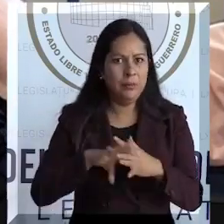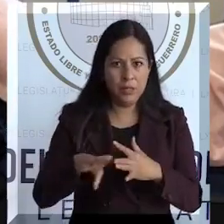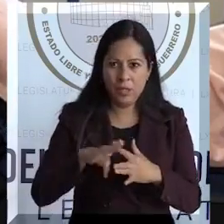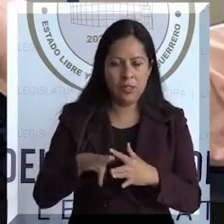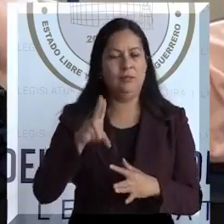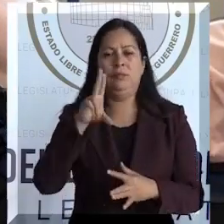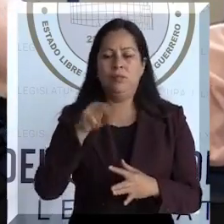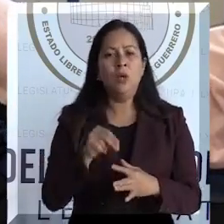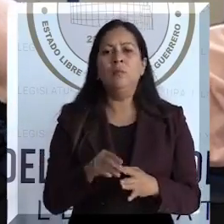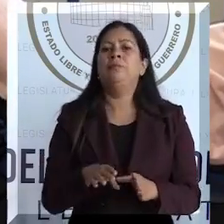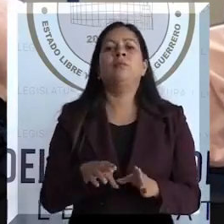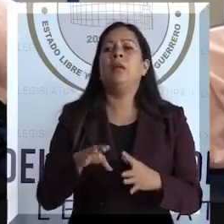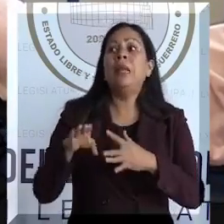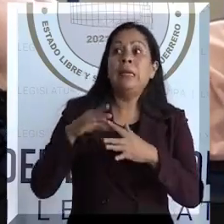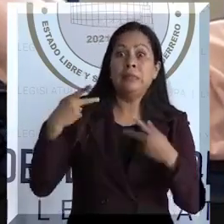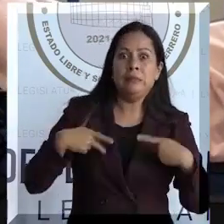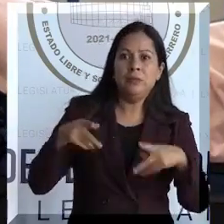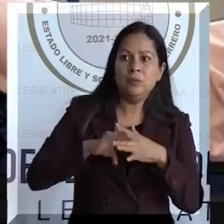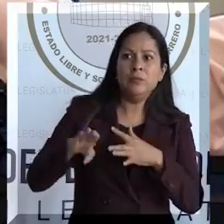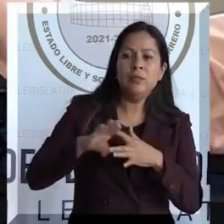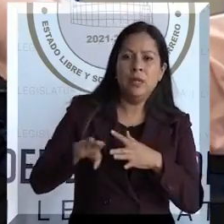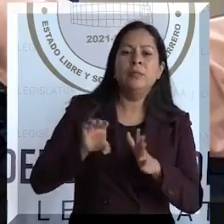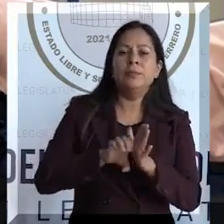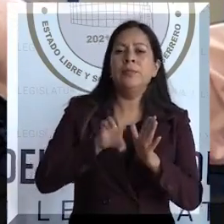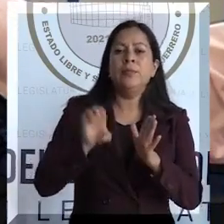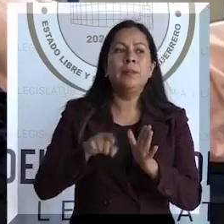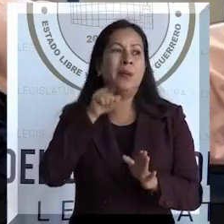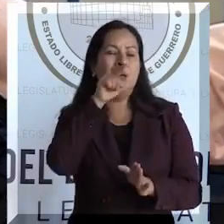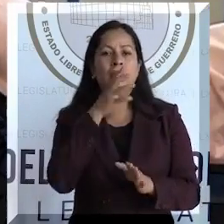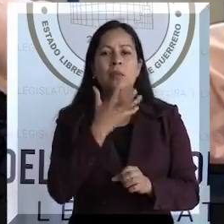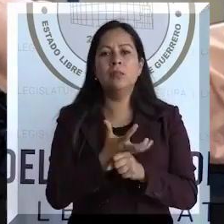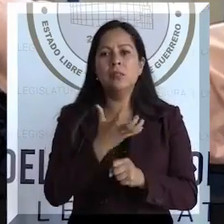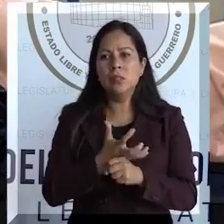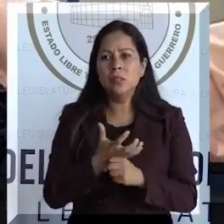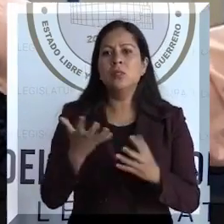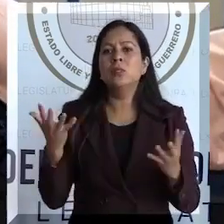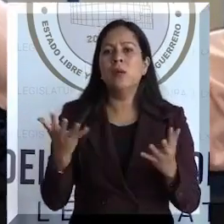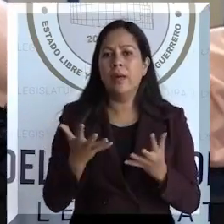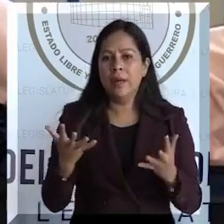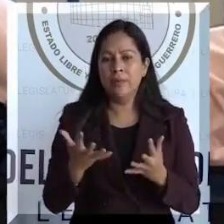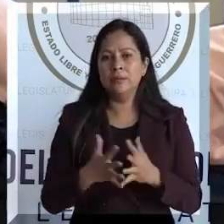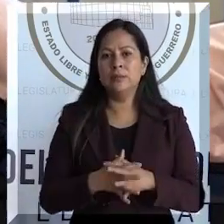Los migrantes, por ejemplo, hacen allá en Estados Unidos